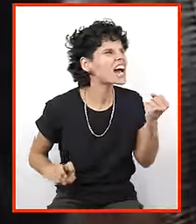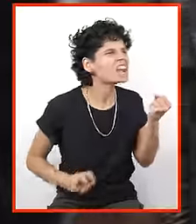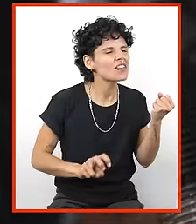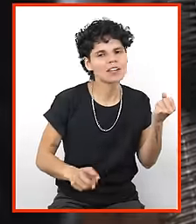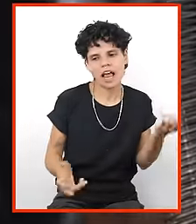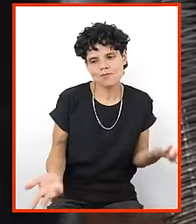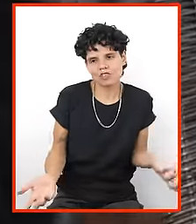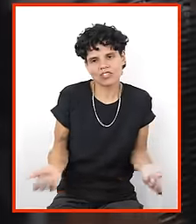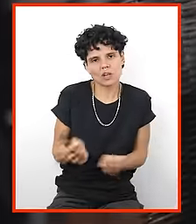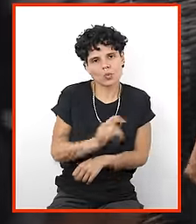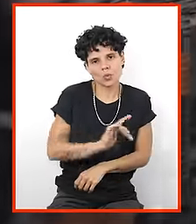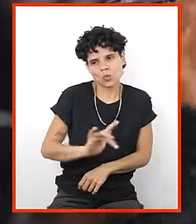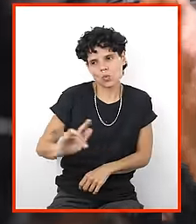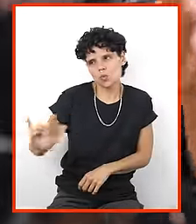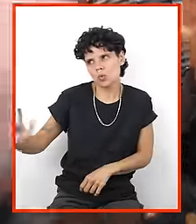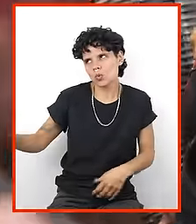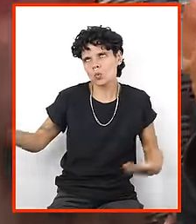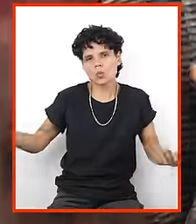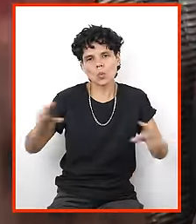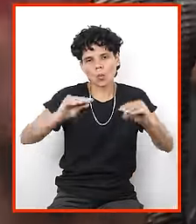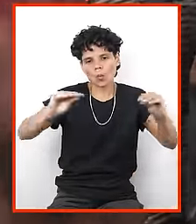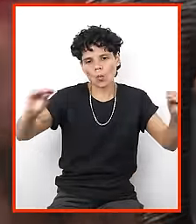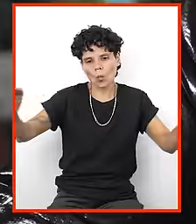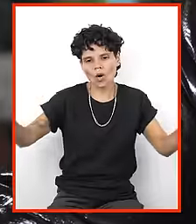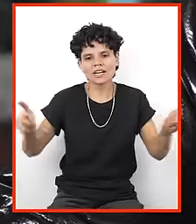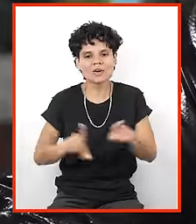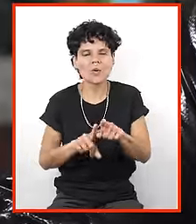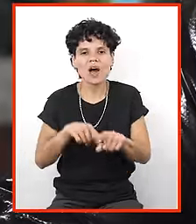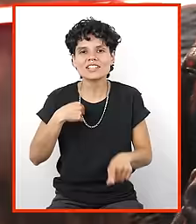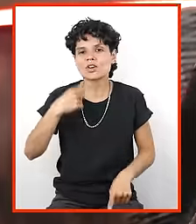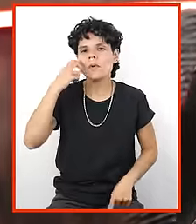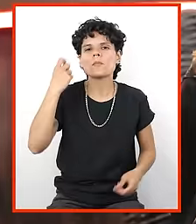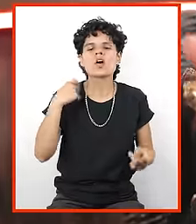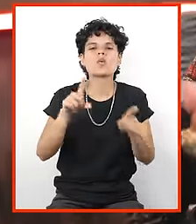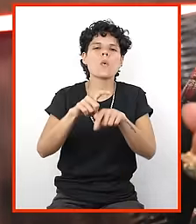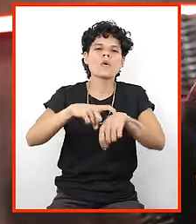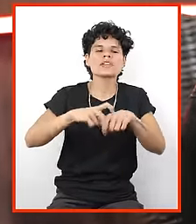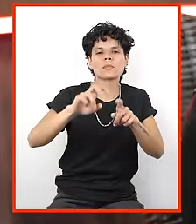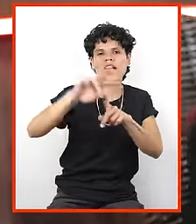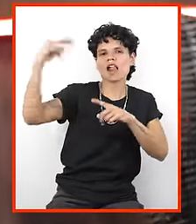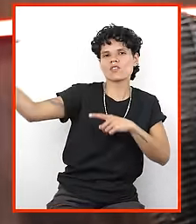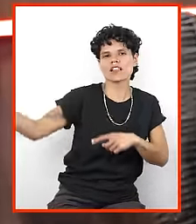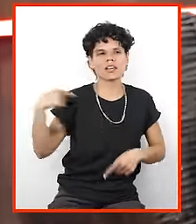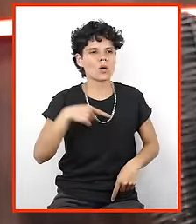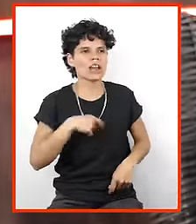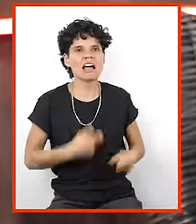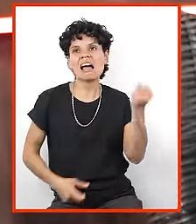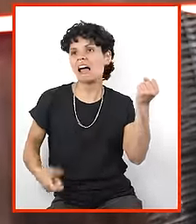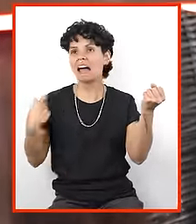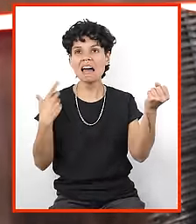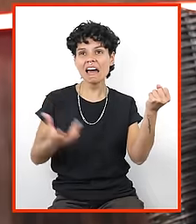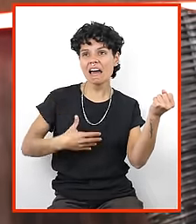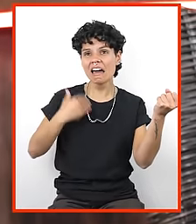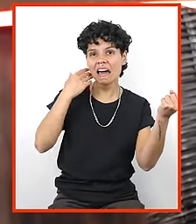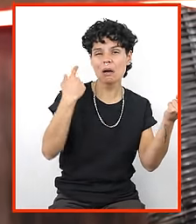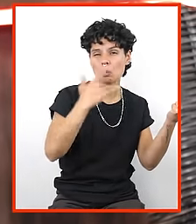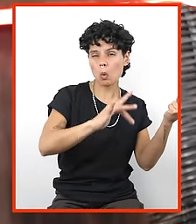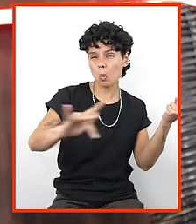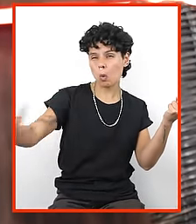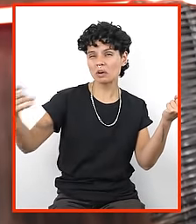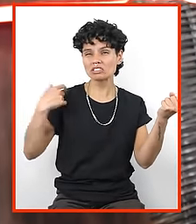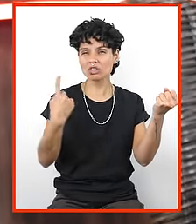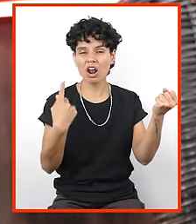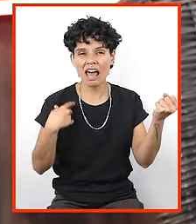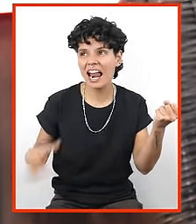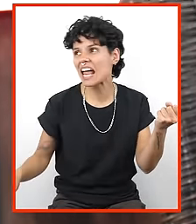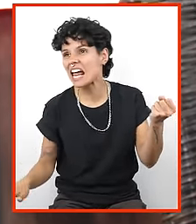ahí me vi de afuera como esta imagen de esta pendeja weona con un hacha en la mitad del campo, en la soledad máxima. Y yo